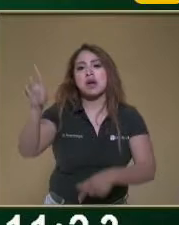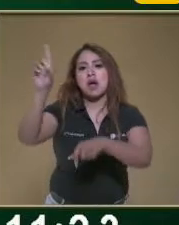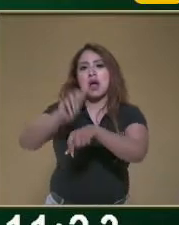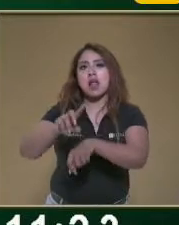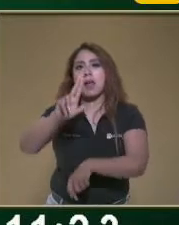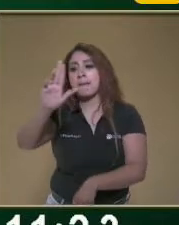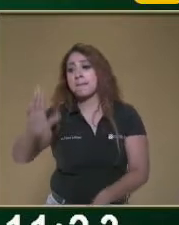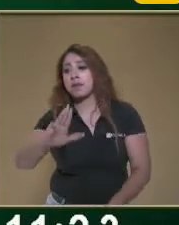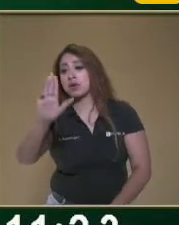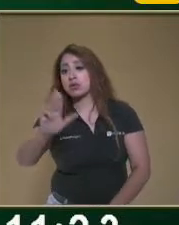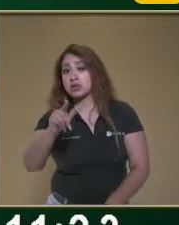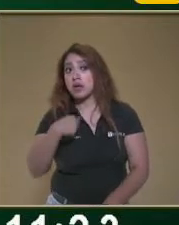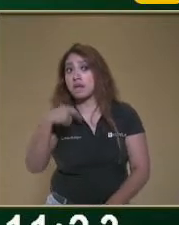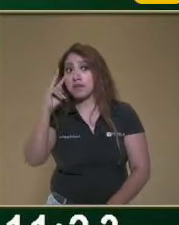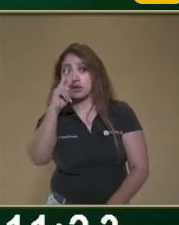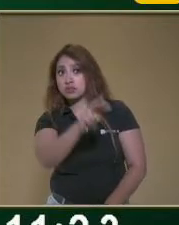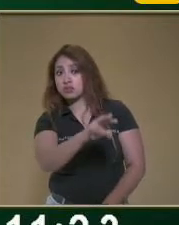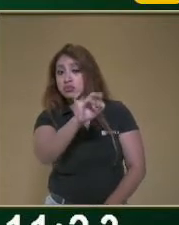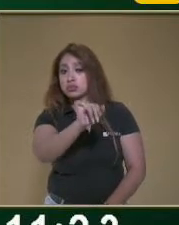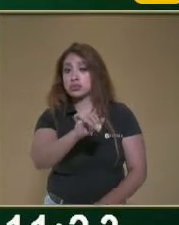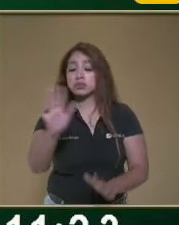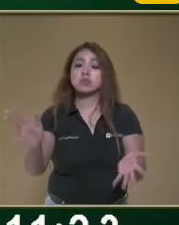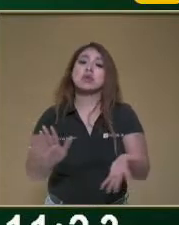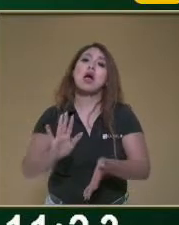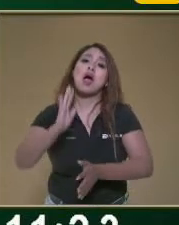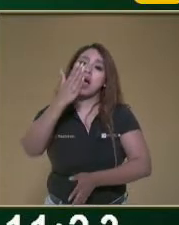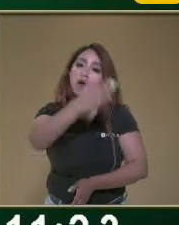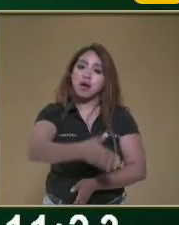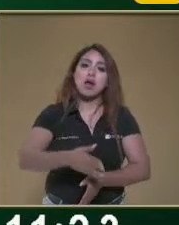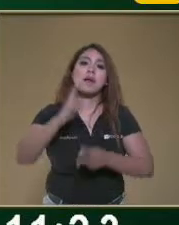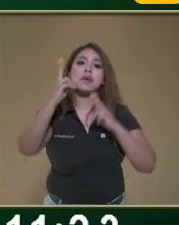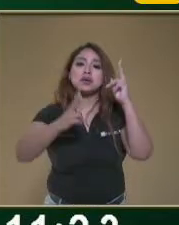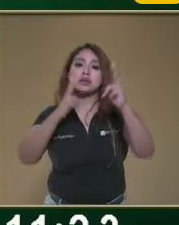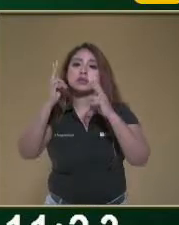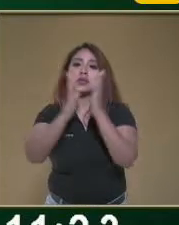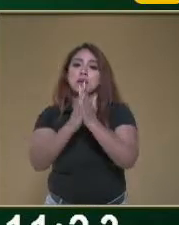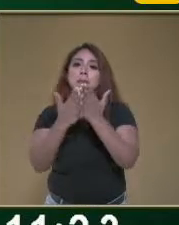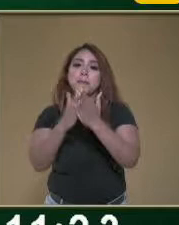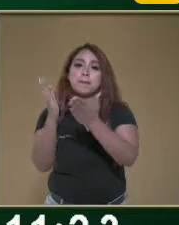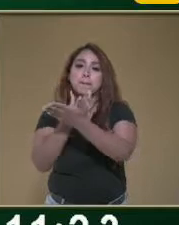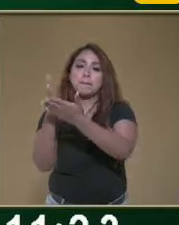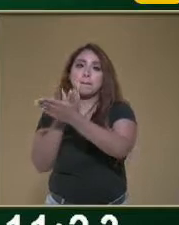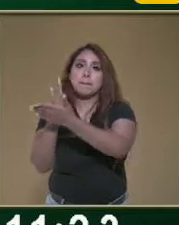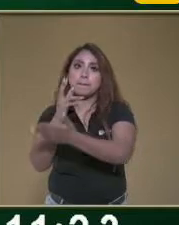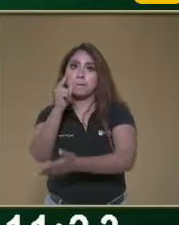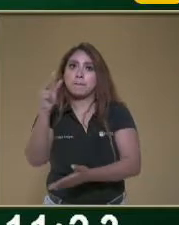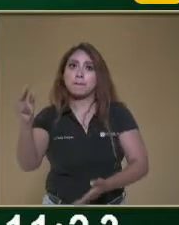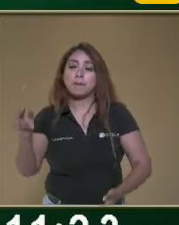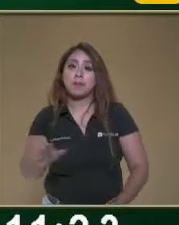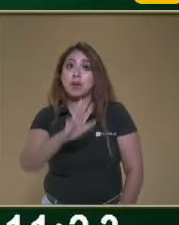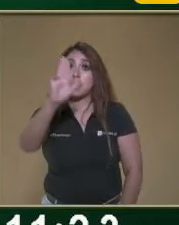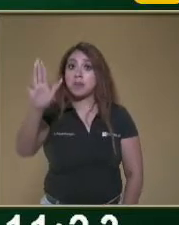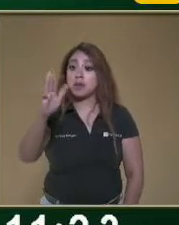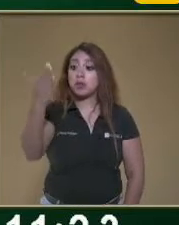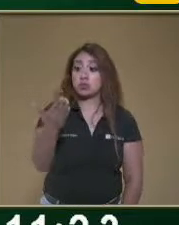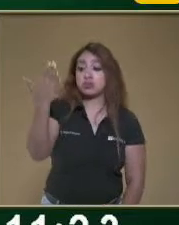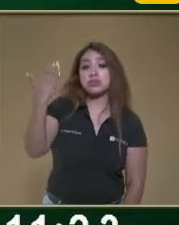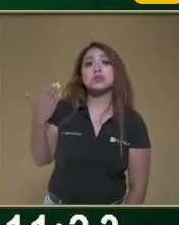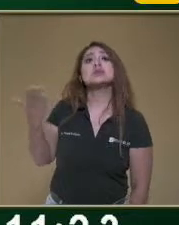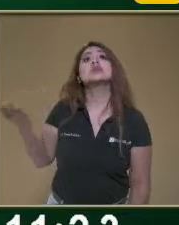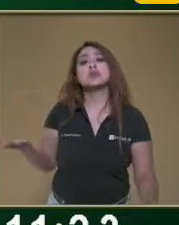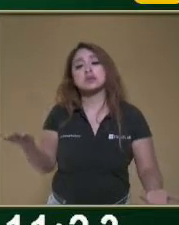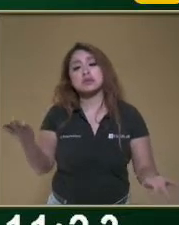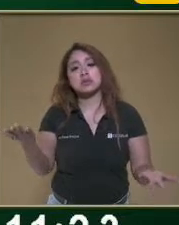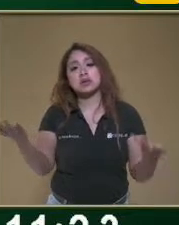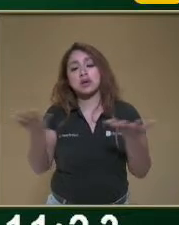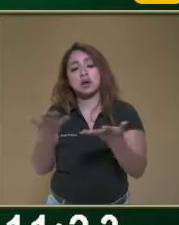actividad que ahí está registrada, entonces fue la visita a la biblioteca. Y el miércoles pasado, ¿qué